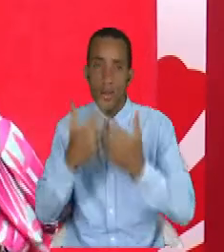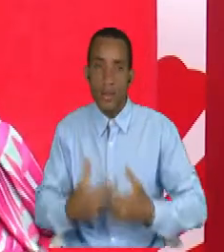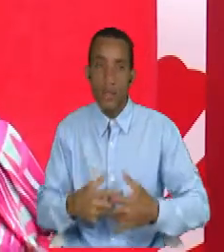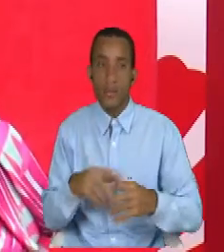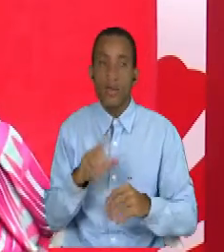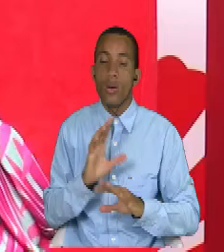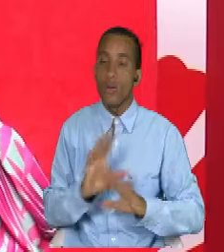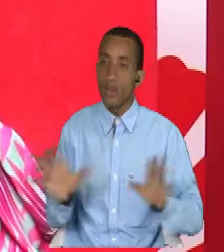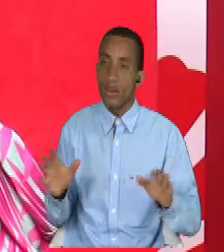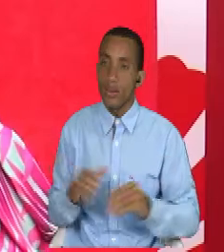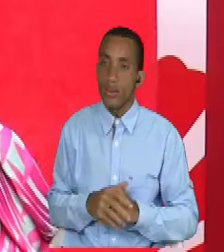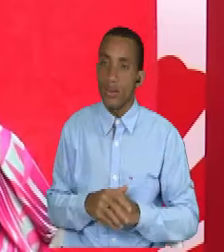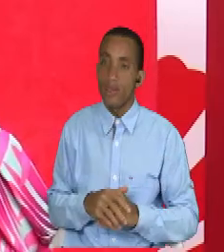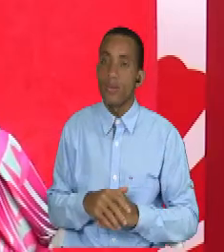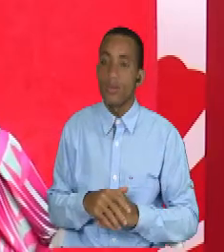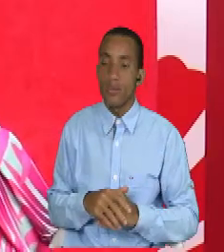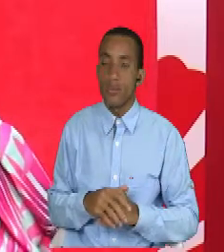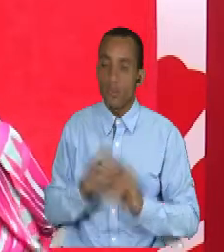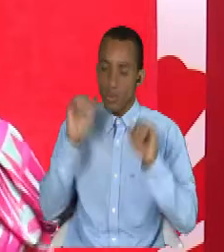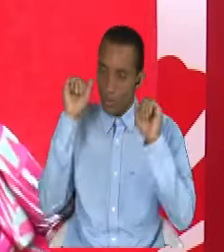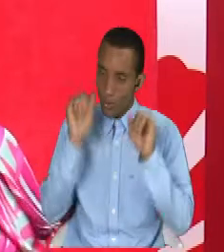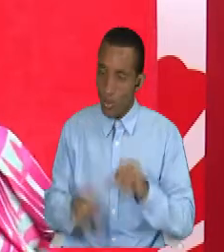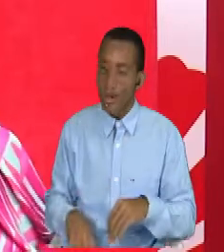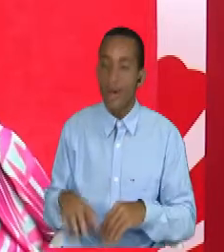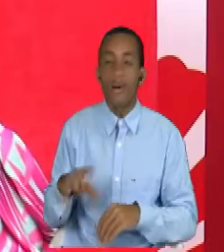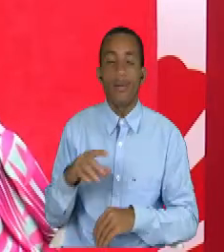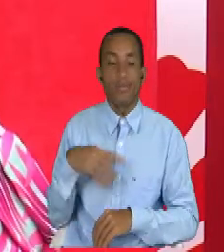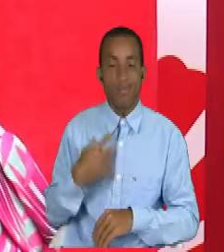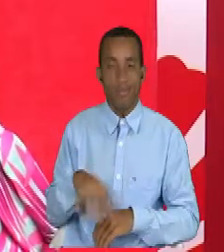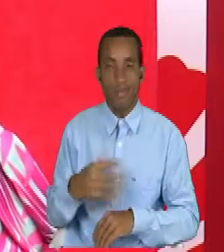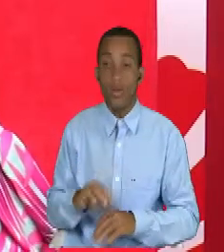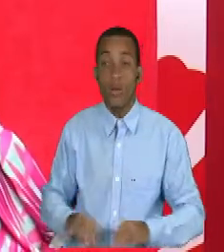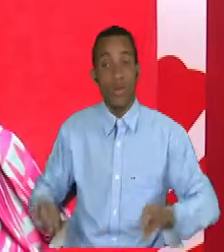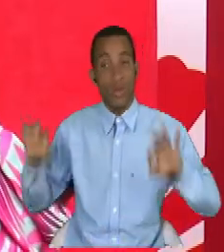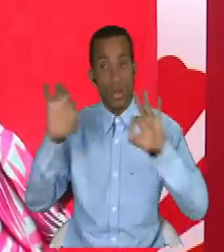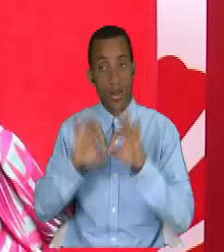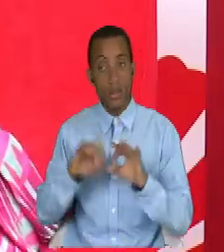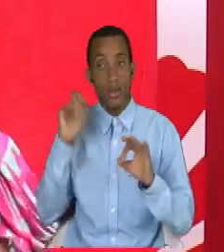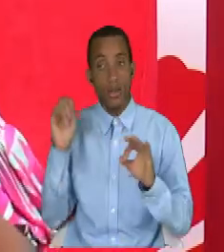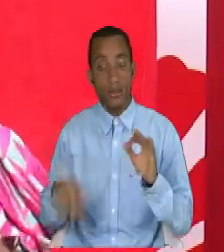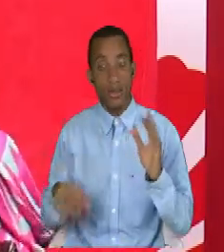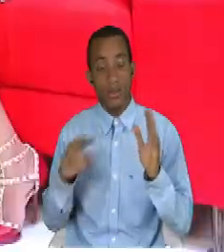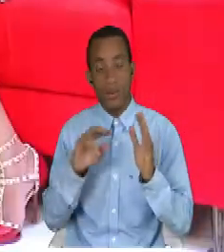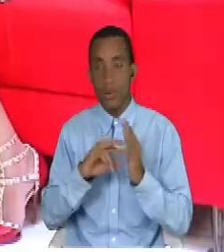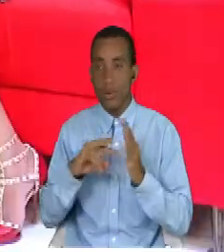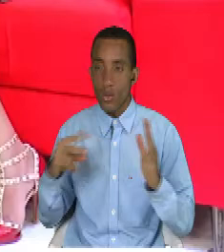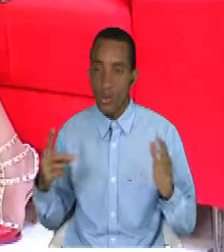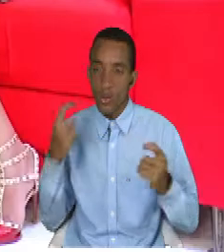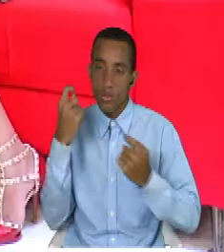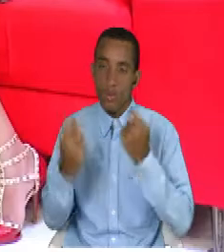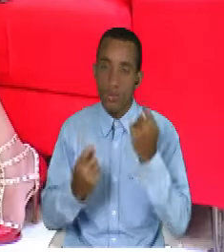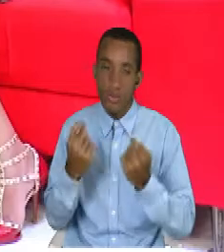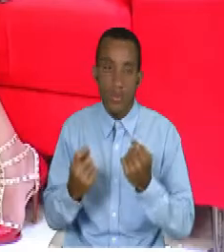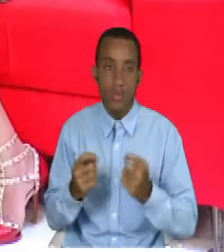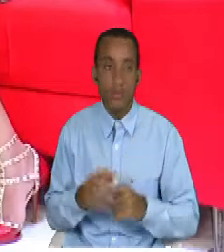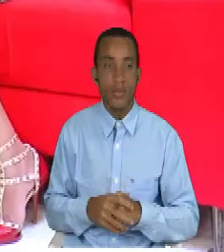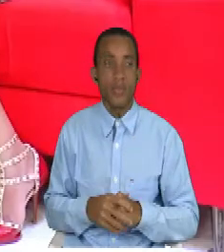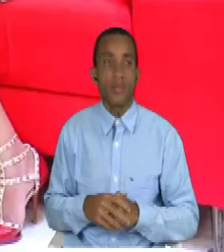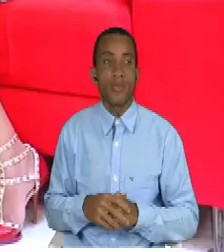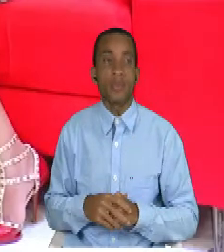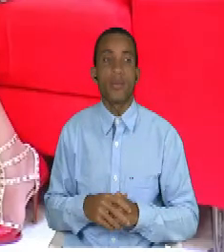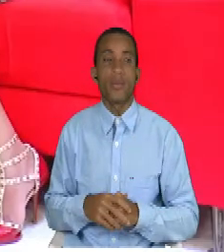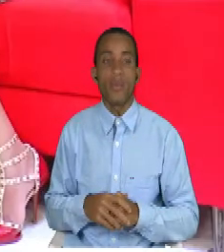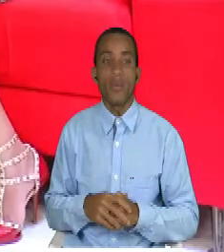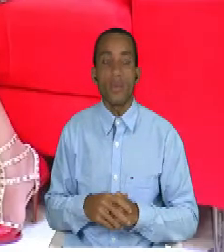volteen la mirada hacia que hay que ser en cuenta de la importancia hoy en día de manejar sus negocios desde la red bueno básicamente